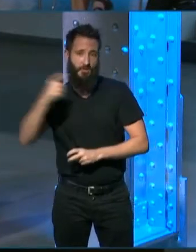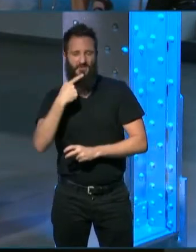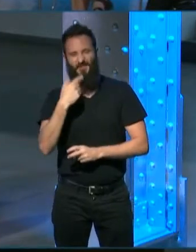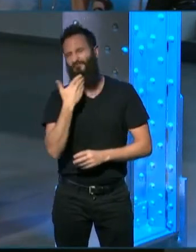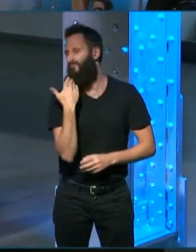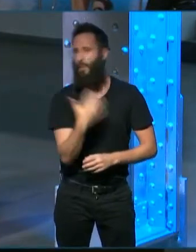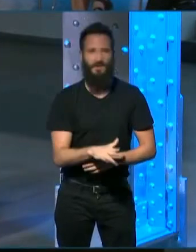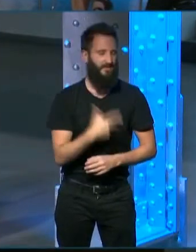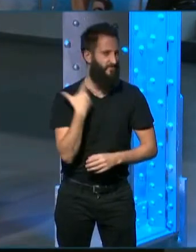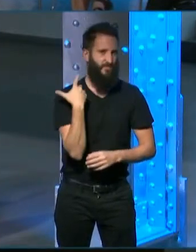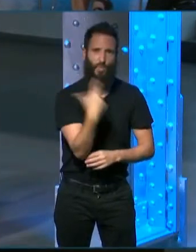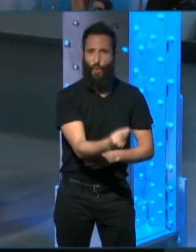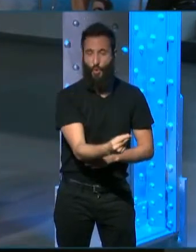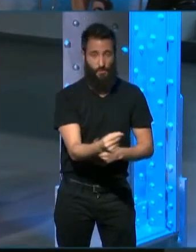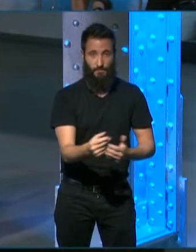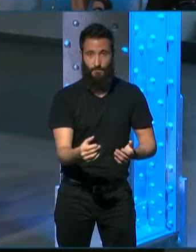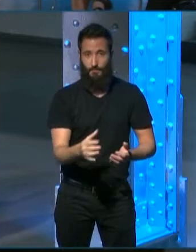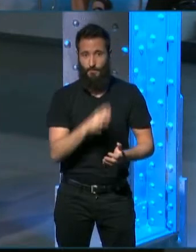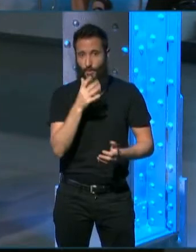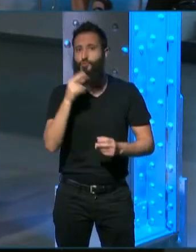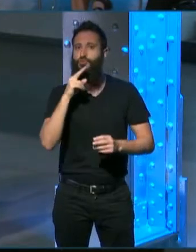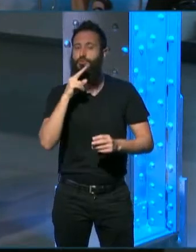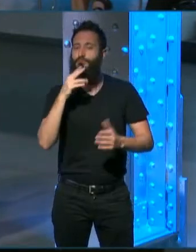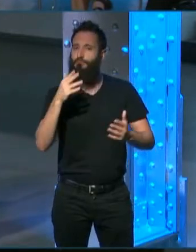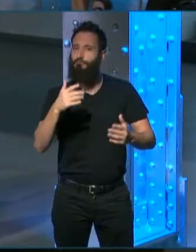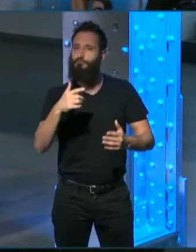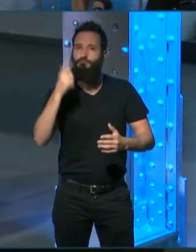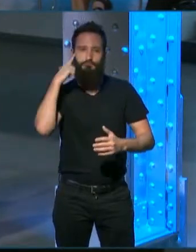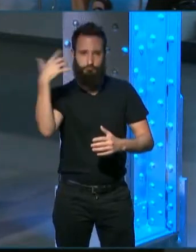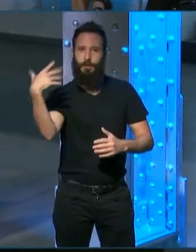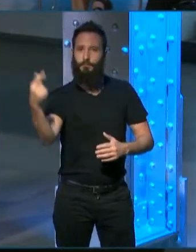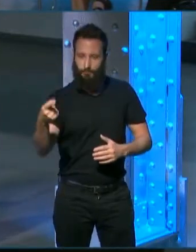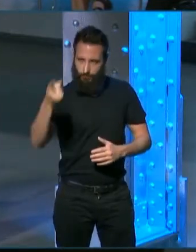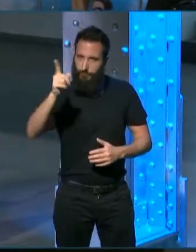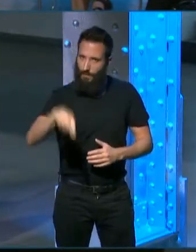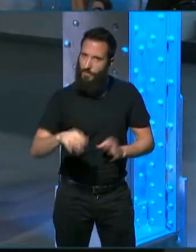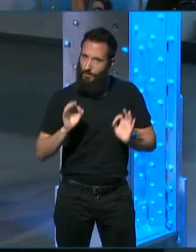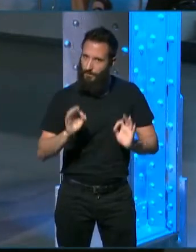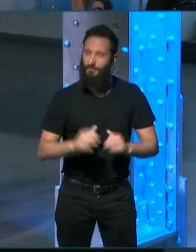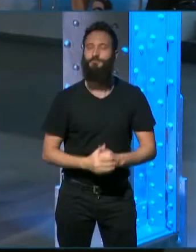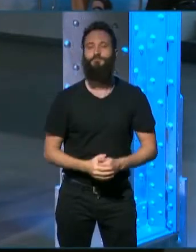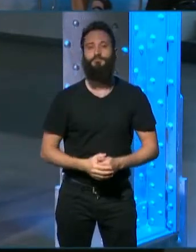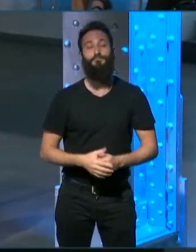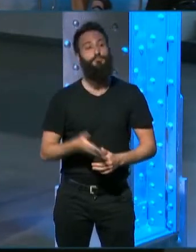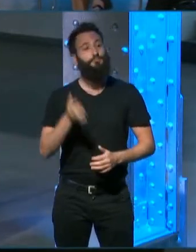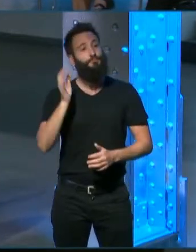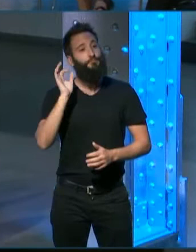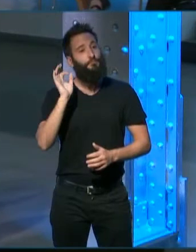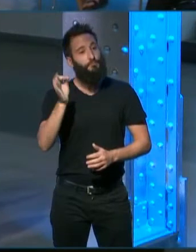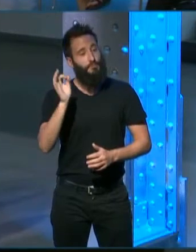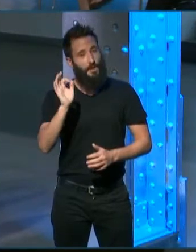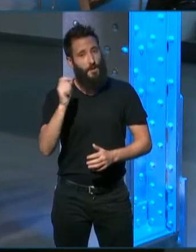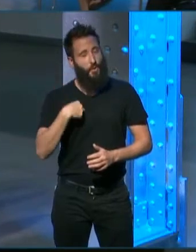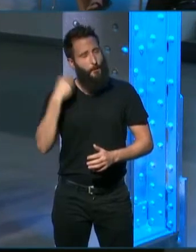apetecía. Algunos también grandes nombres que no mencionaremos. Sí, es verdad que yo creo que también